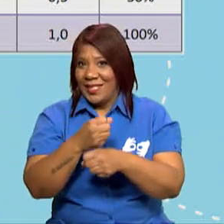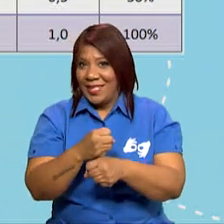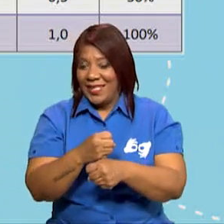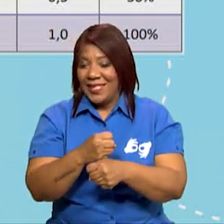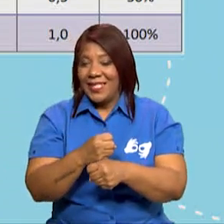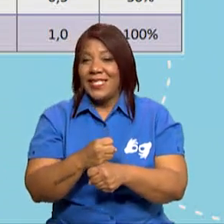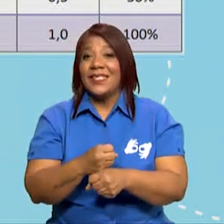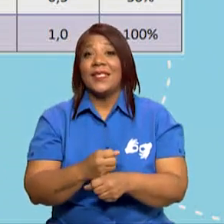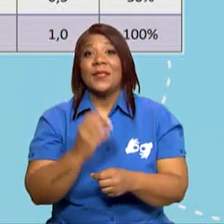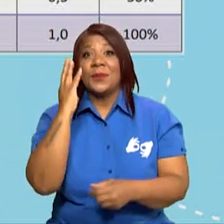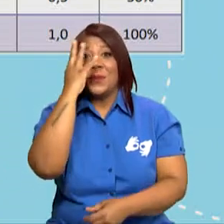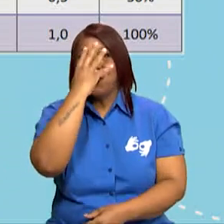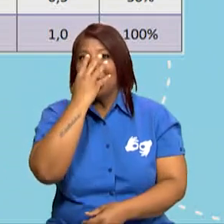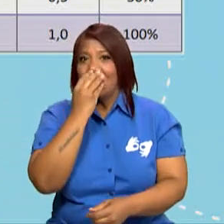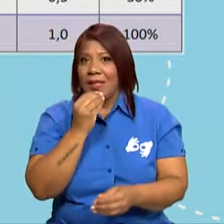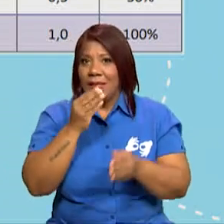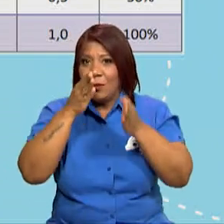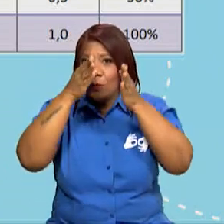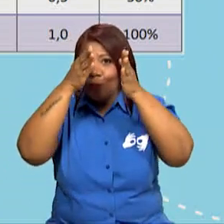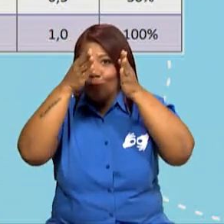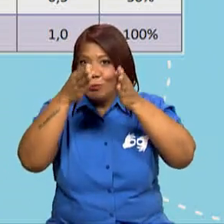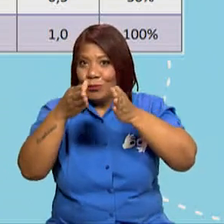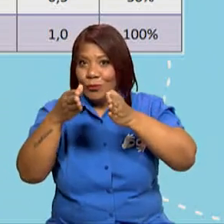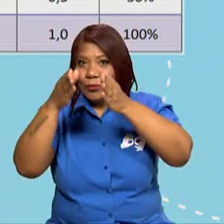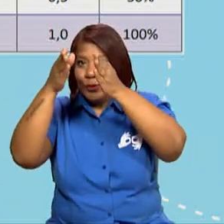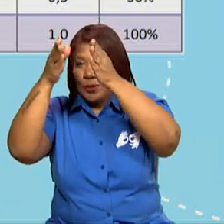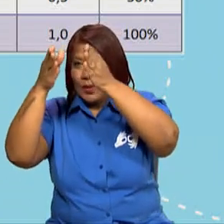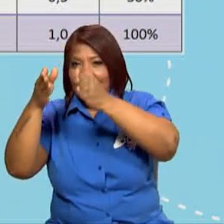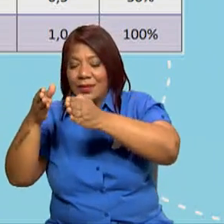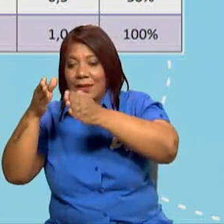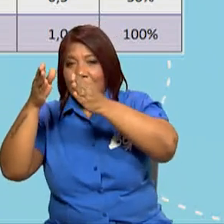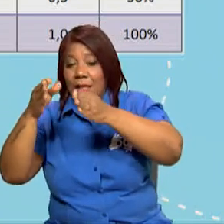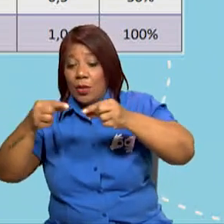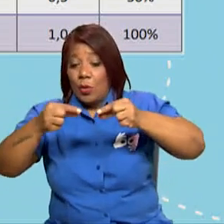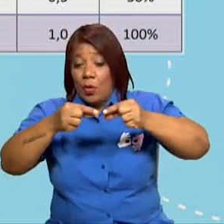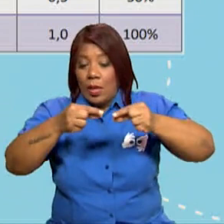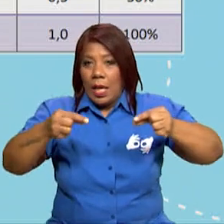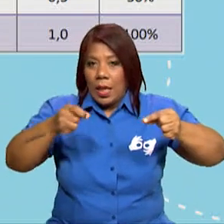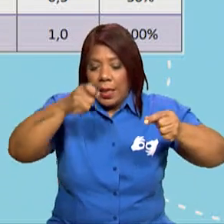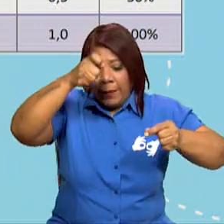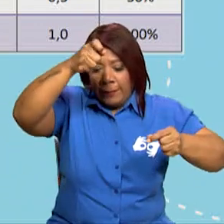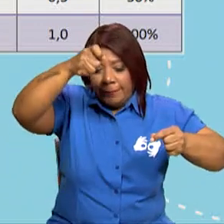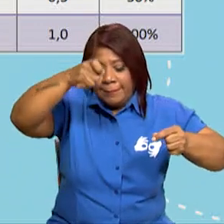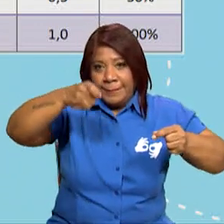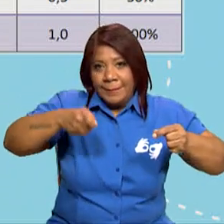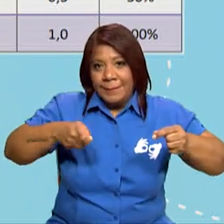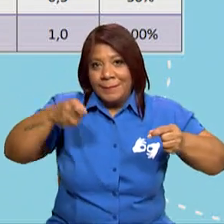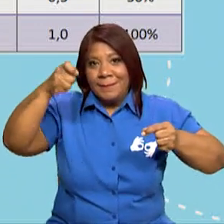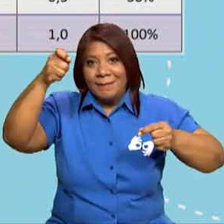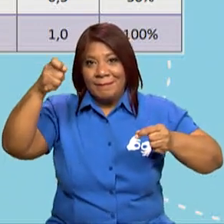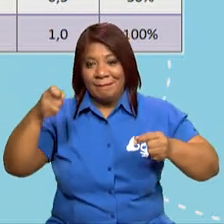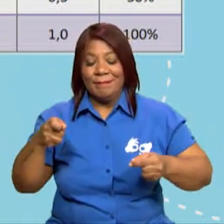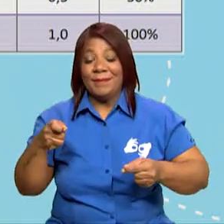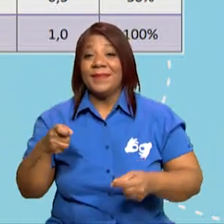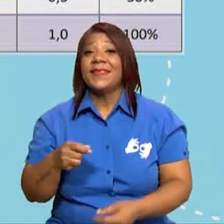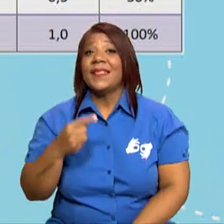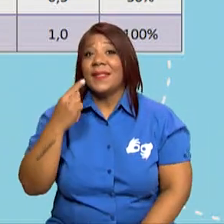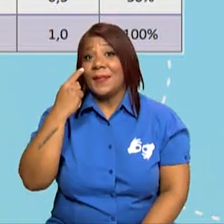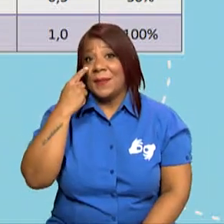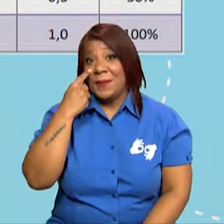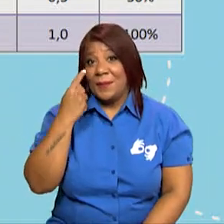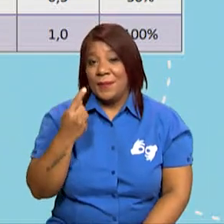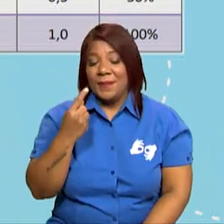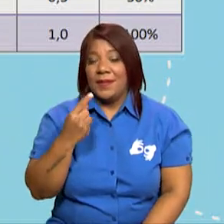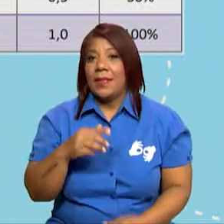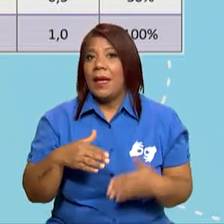utilizar regla para que le quede todo muy bien organizado, ¿verdad? No podemos hacerla así por así. Entonces, ¿qué hacemos en nuestra tabla para organizar